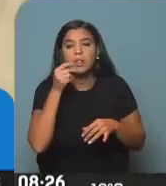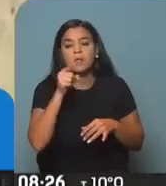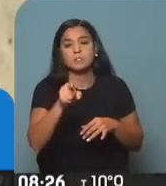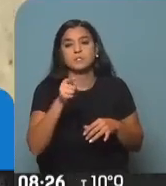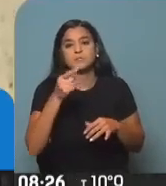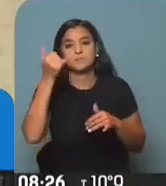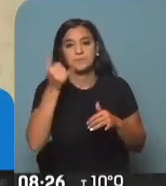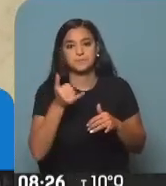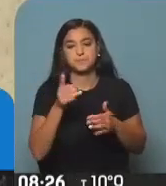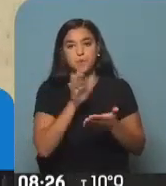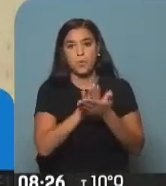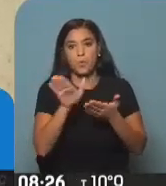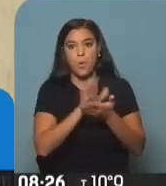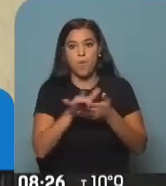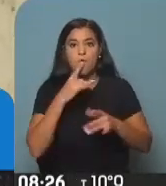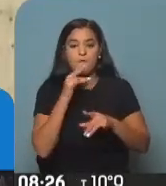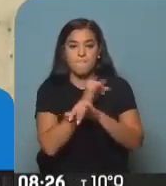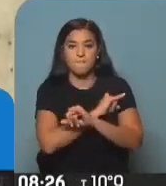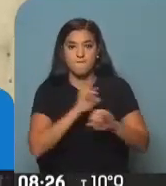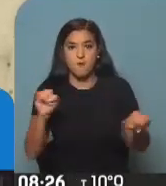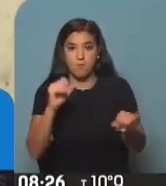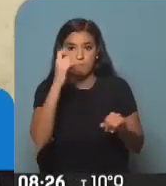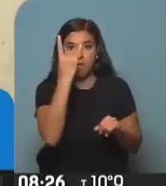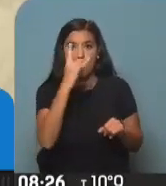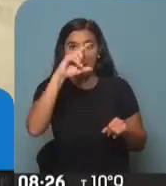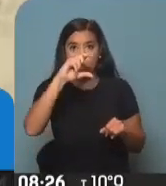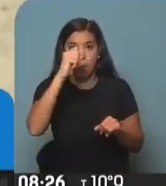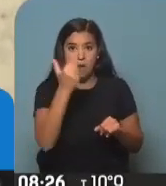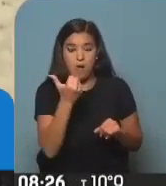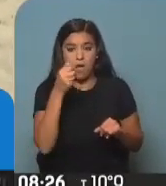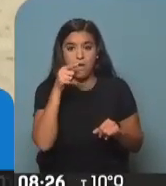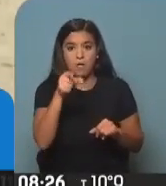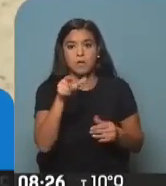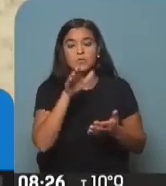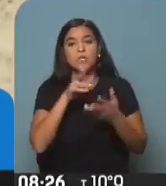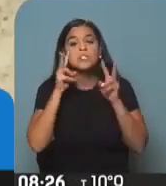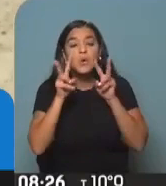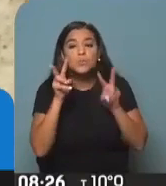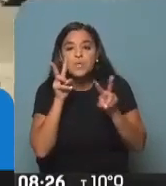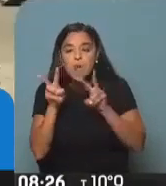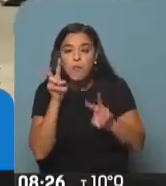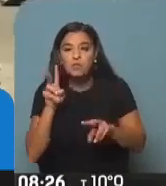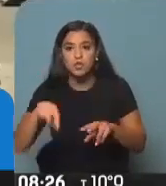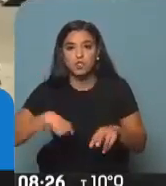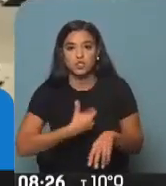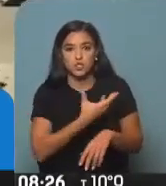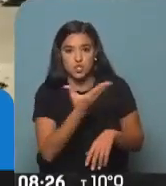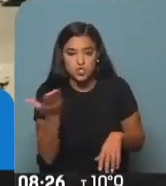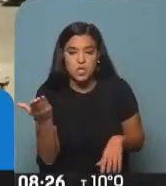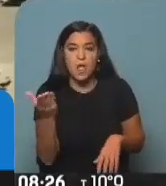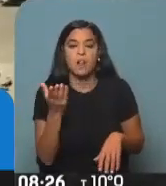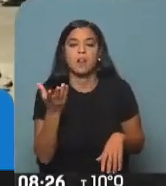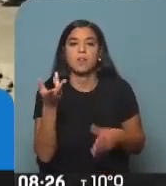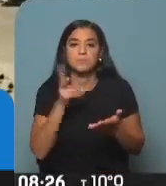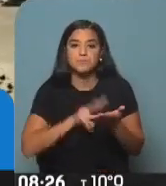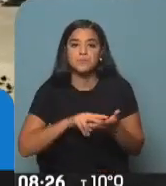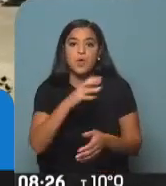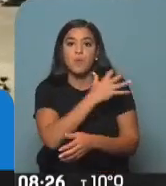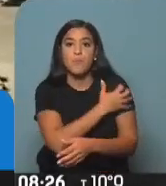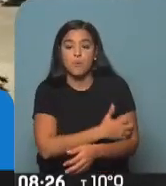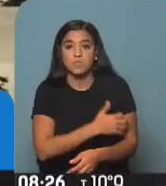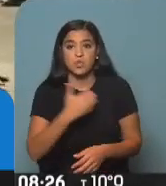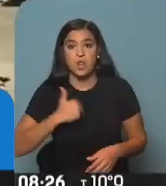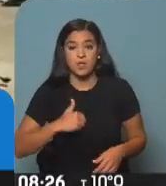en este nuevo informe de la UCA por parte de este observatorio social. Reiteramos, la pobreza en